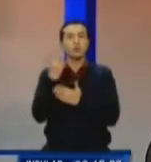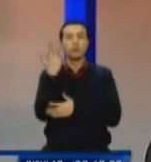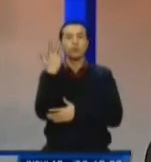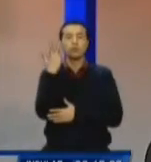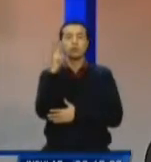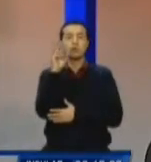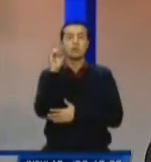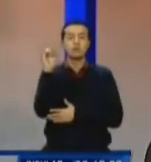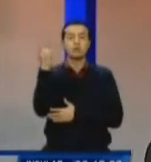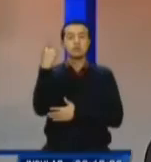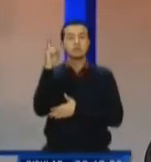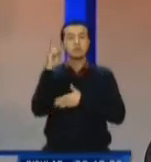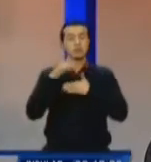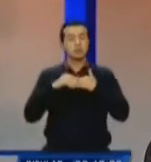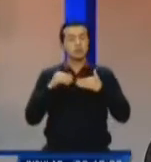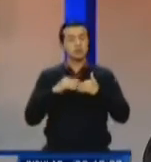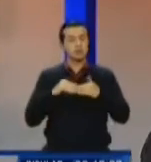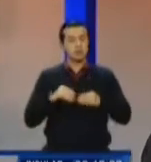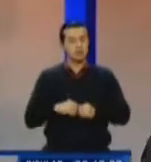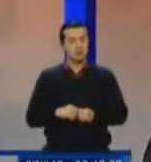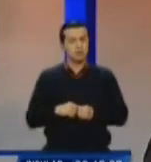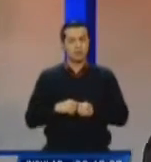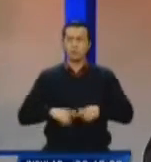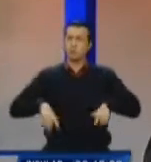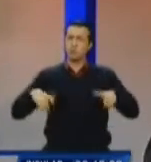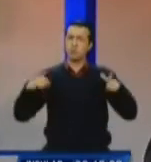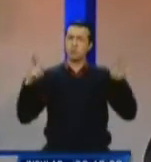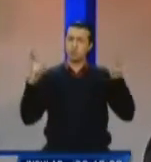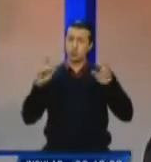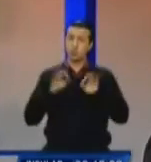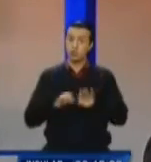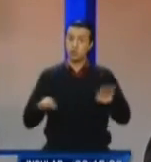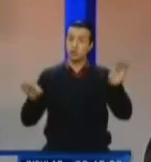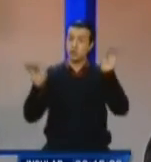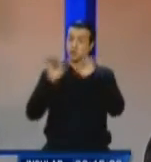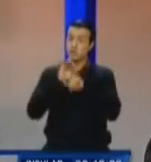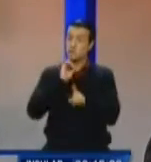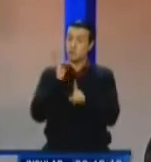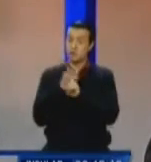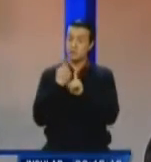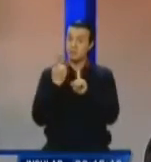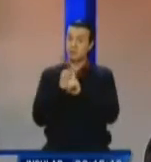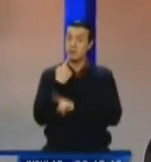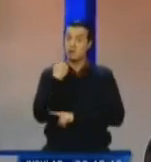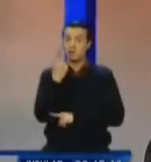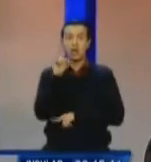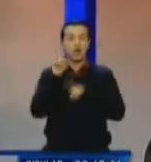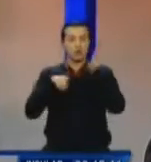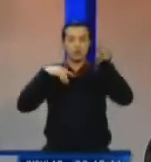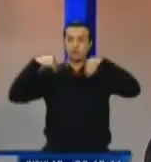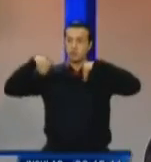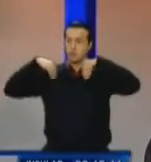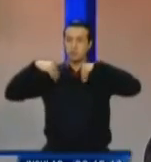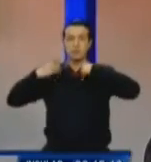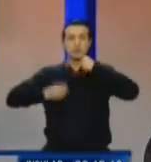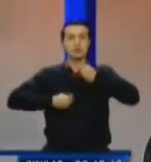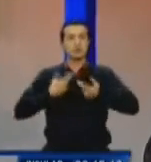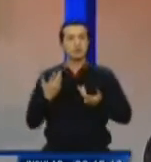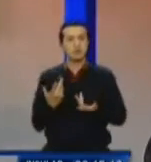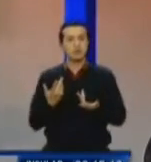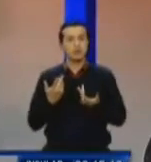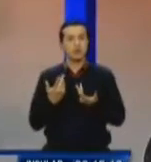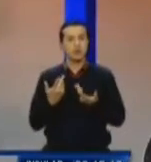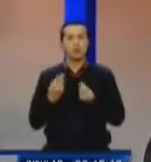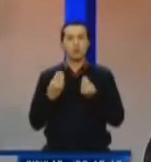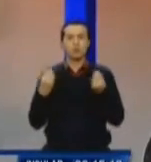300 millones de dólares esto es grande esto es muy importante porque por un lado muestra que algunos supermercados la mayoría de supermercados están